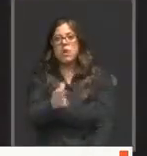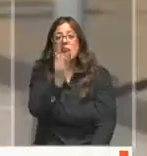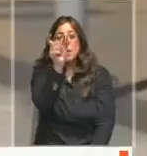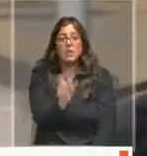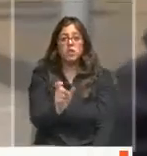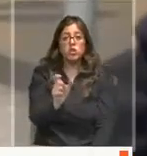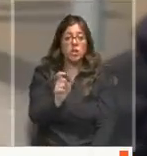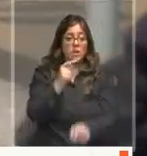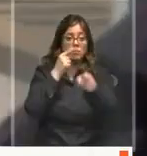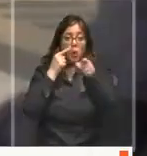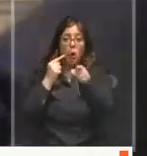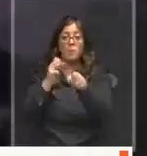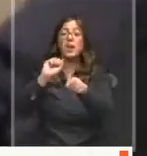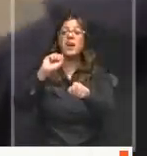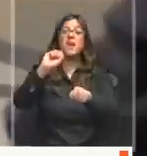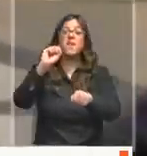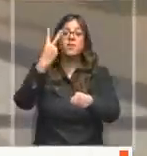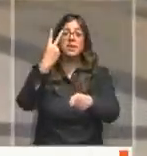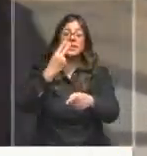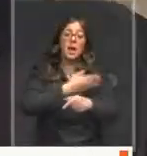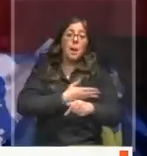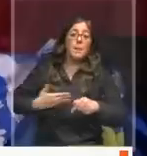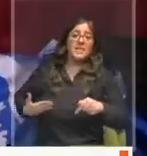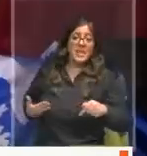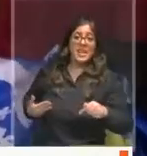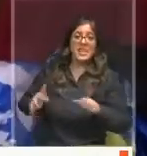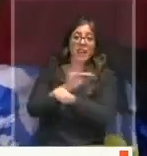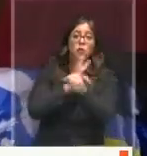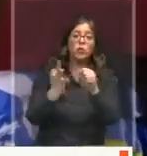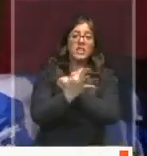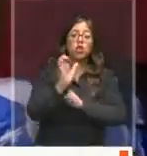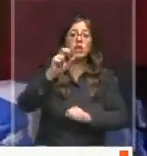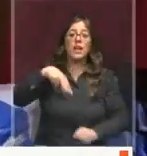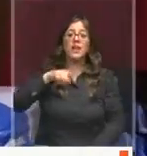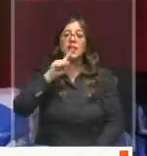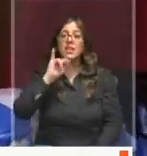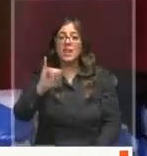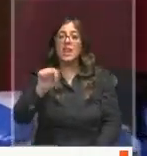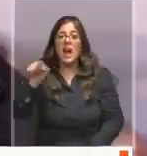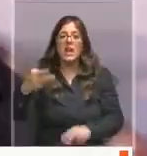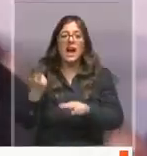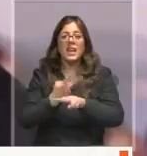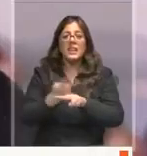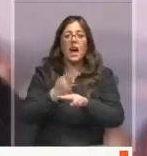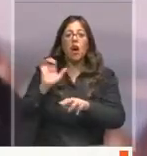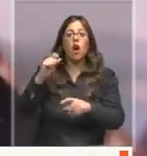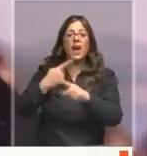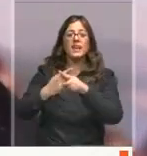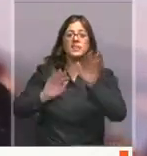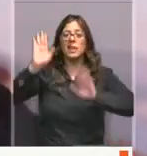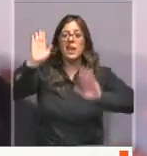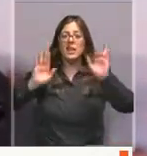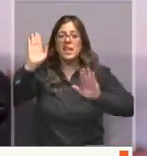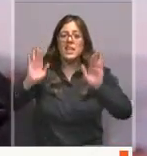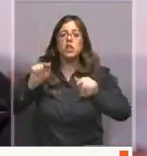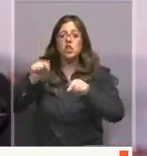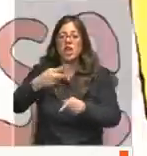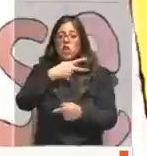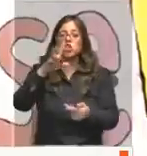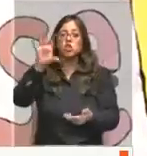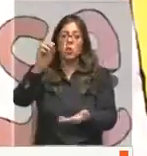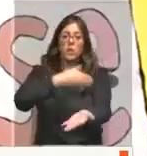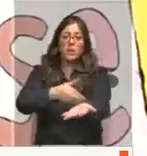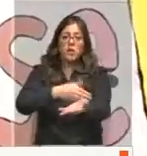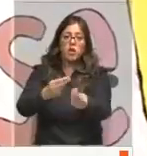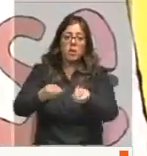vicepresidente de la fundación en ti supuestamente arrendada por la ex candidata a Gerardo Silva con la cual obtuvo 250 millones de pesos del gobierno